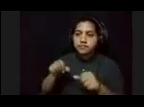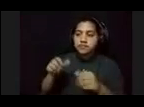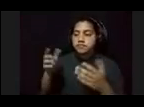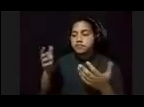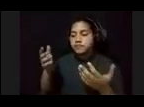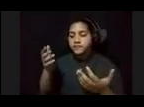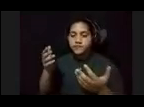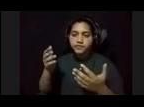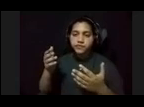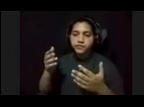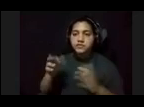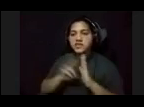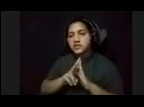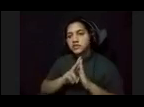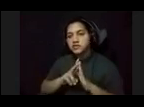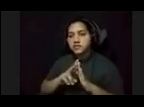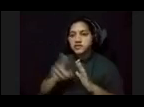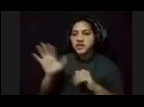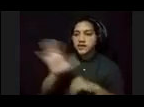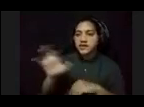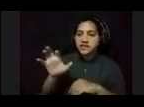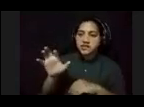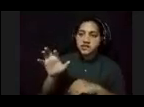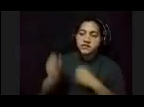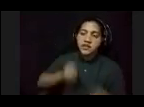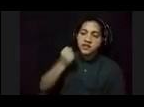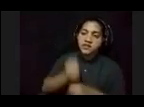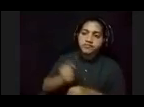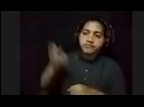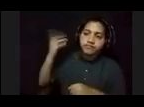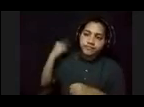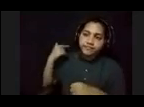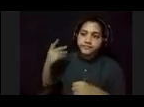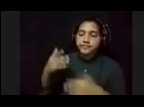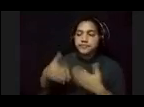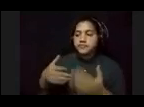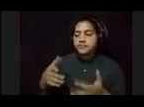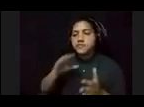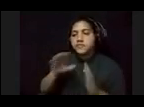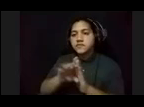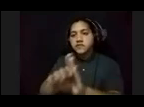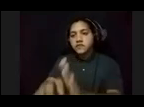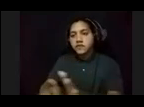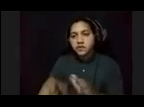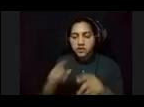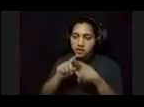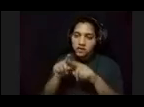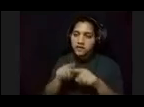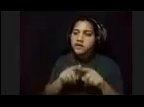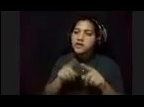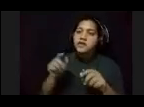primera representación hace 500 años, seguido de una serie de imágenes localizadas en múltiples archivos y